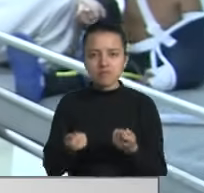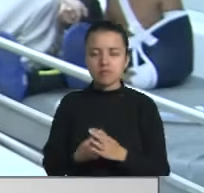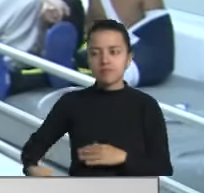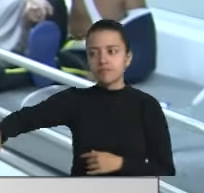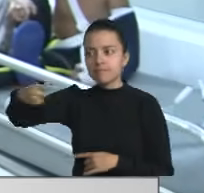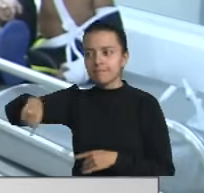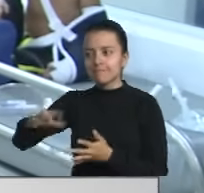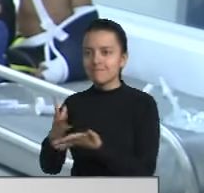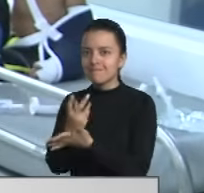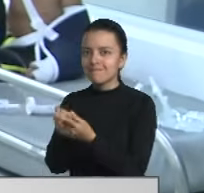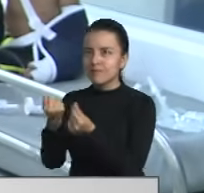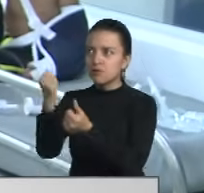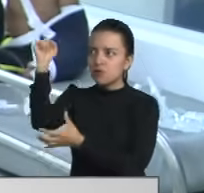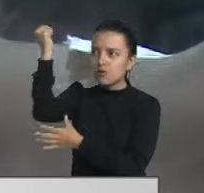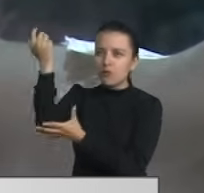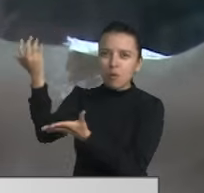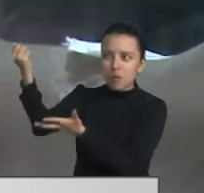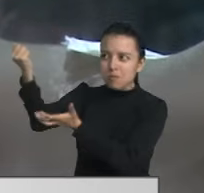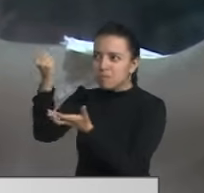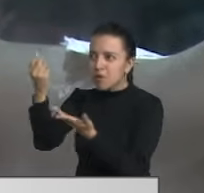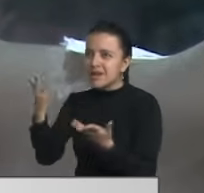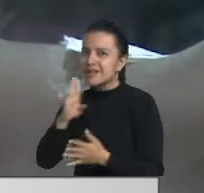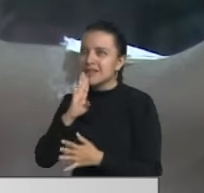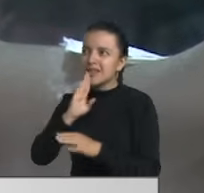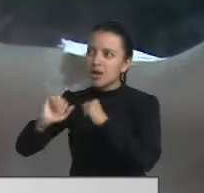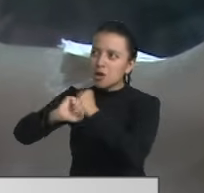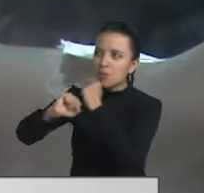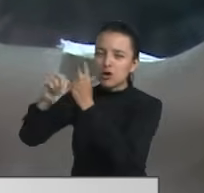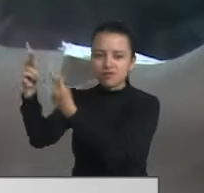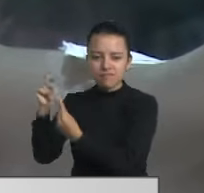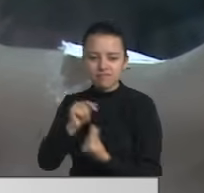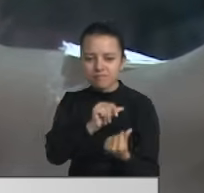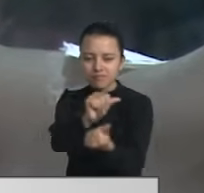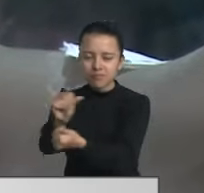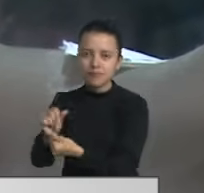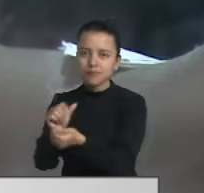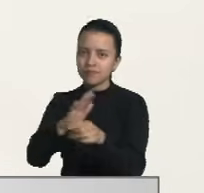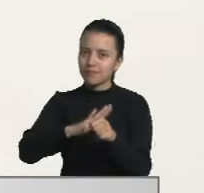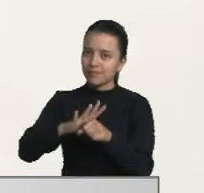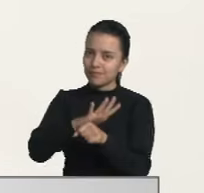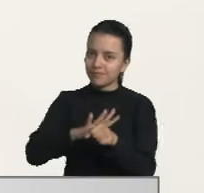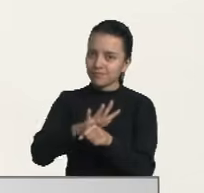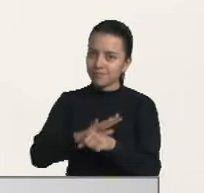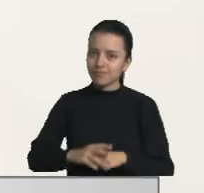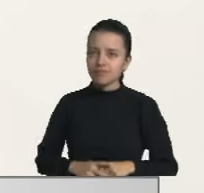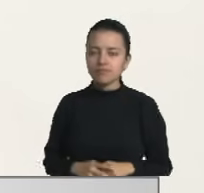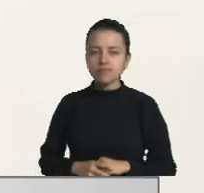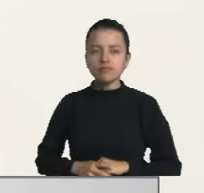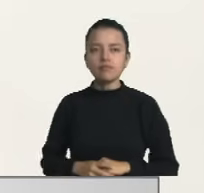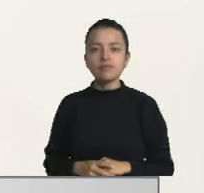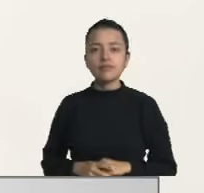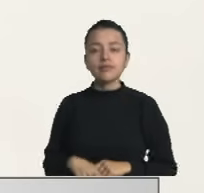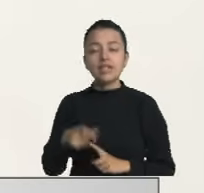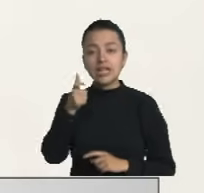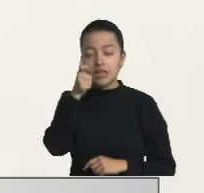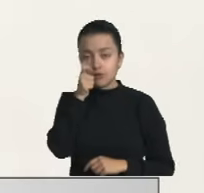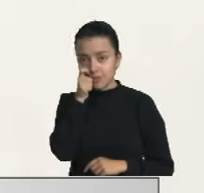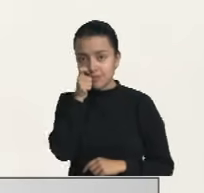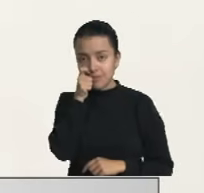y alianzas a nivel nacional, departamental y municipal para hacer frente a la situación. Muy importante a la